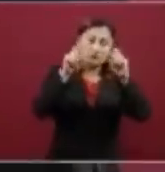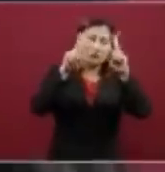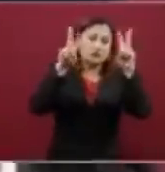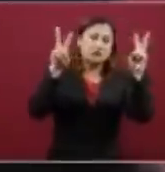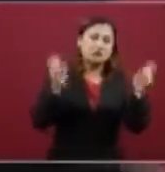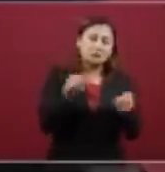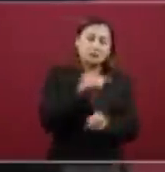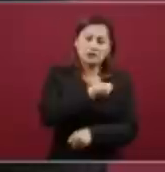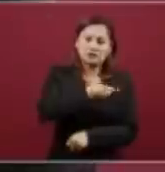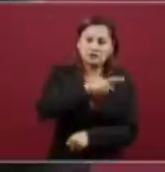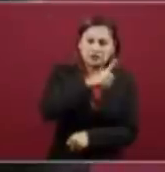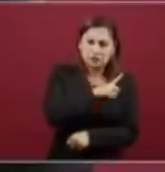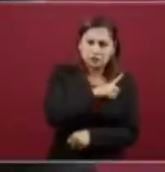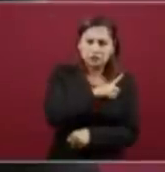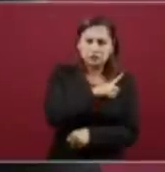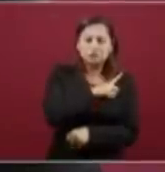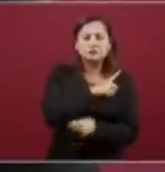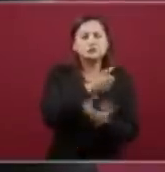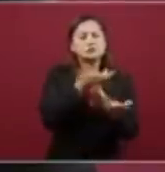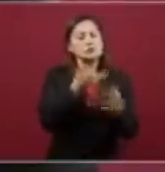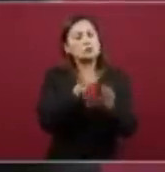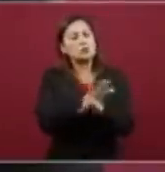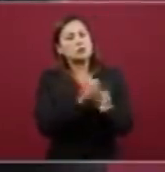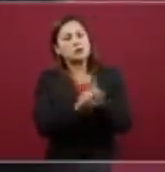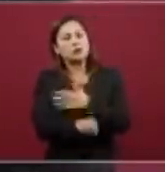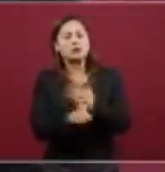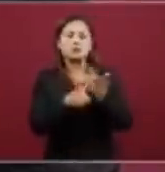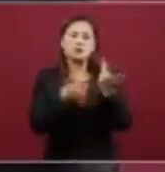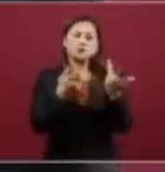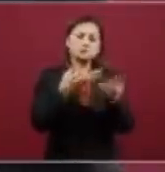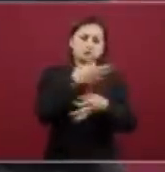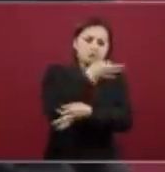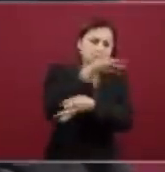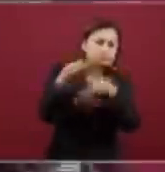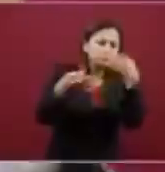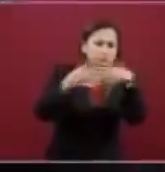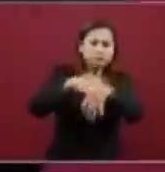lo que tiene que ver con las campañas de vacunación.